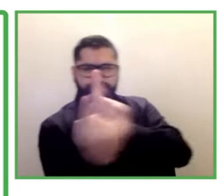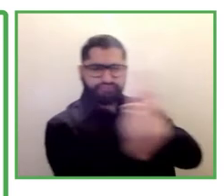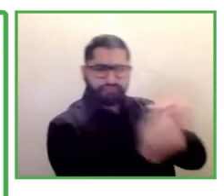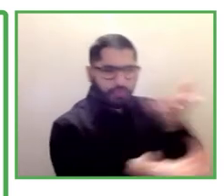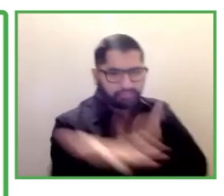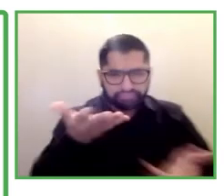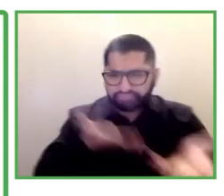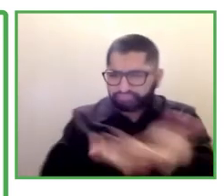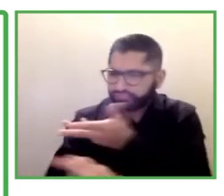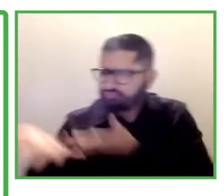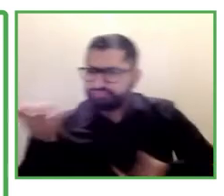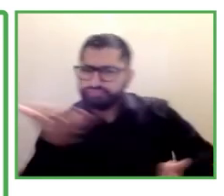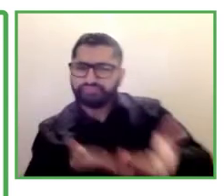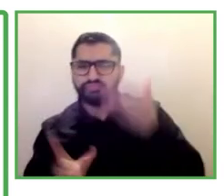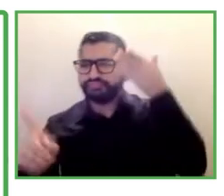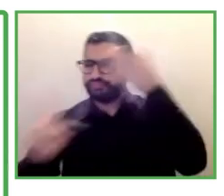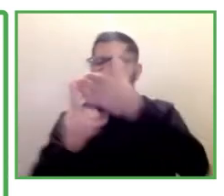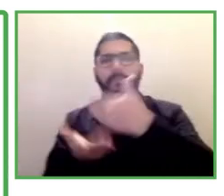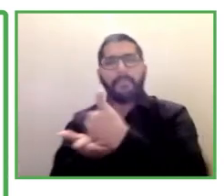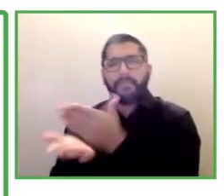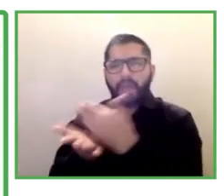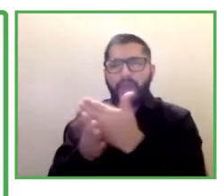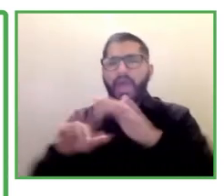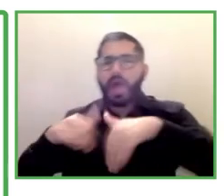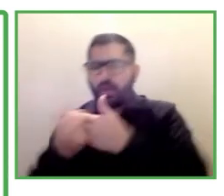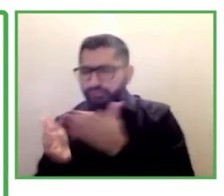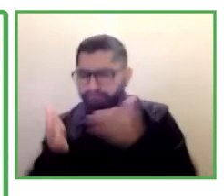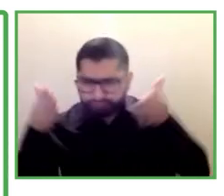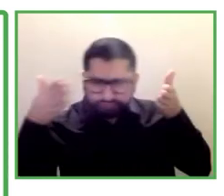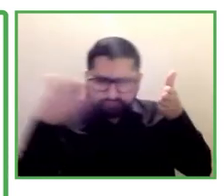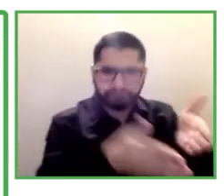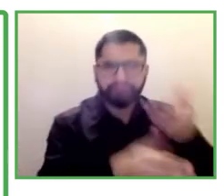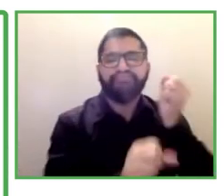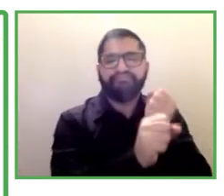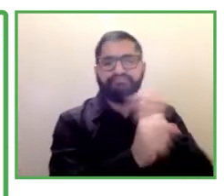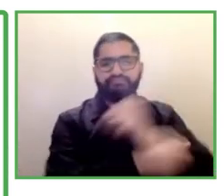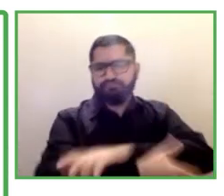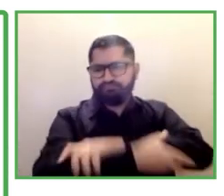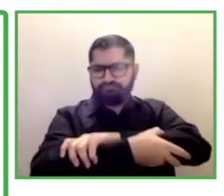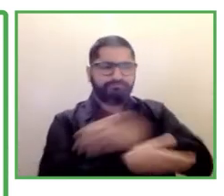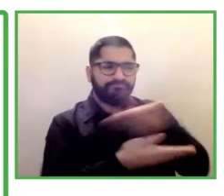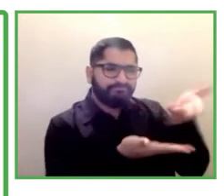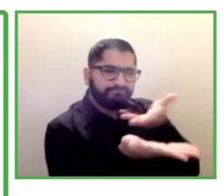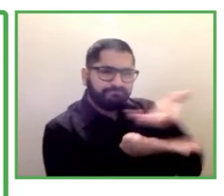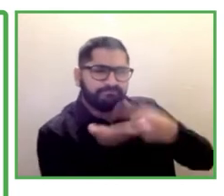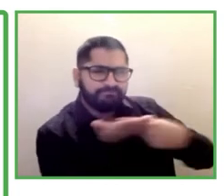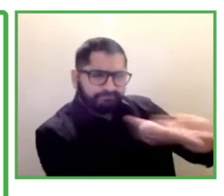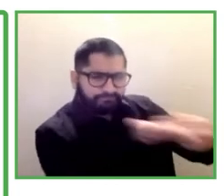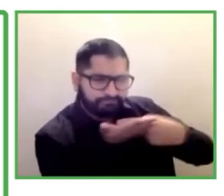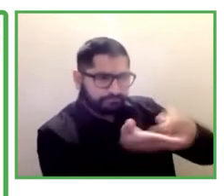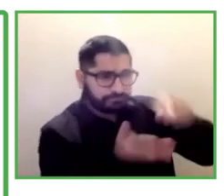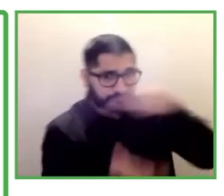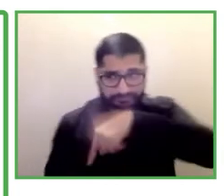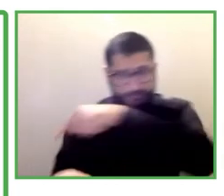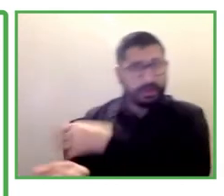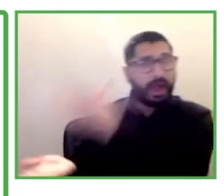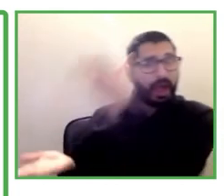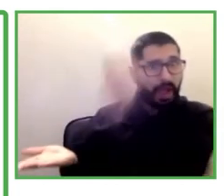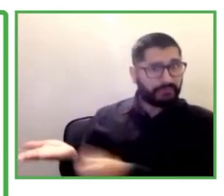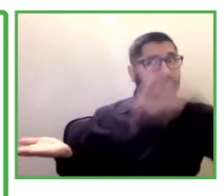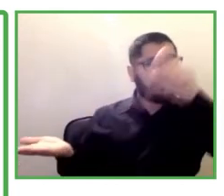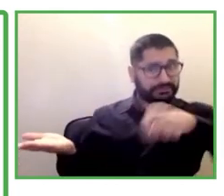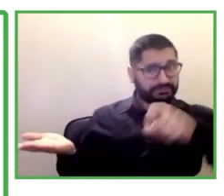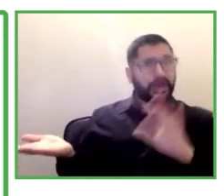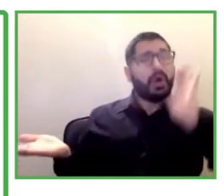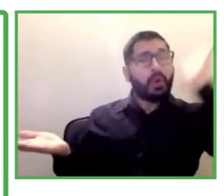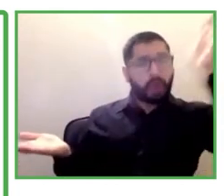nuestros partners acerca de cuáles son sus necesidades y hacemos el encaje correcto. Es muy